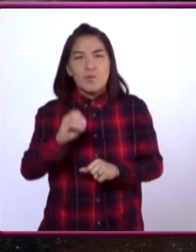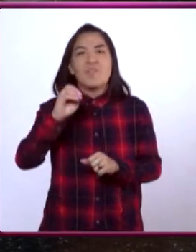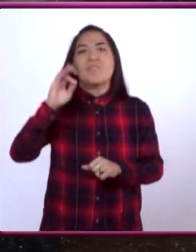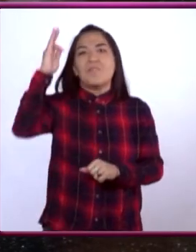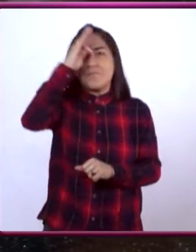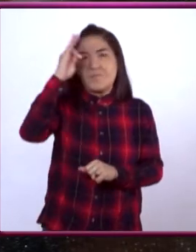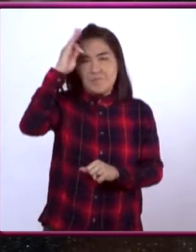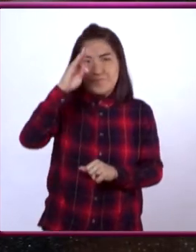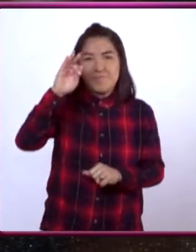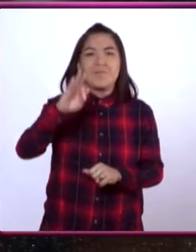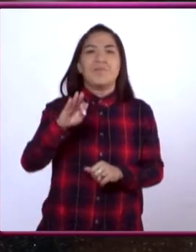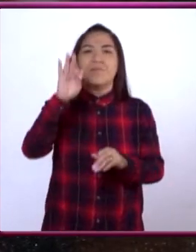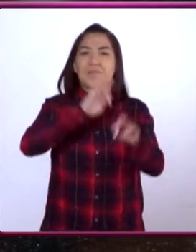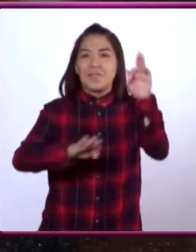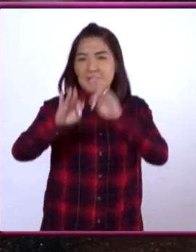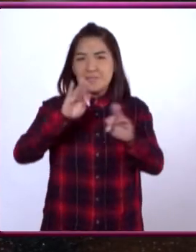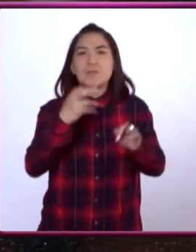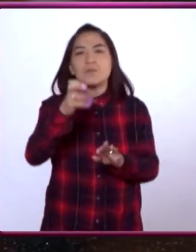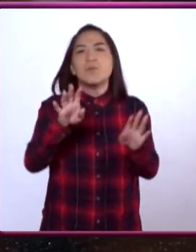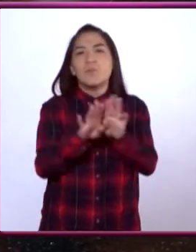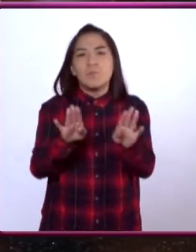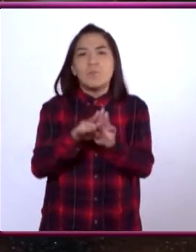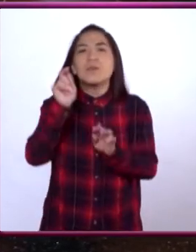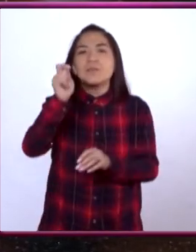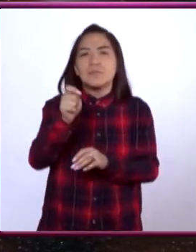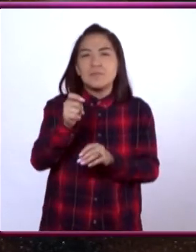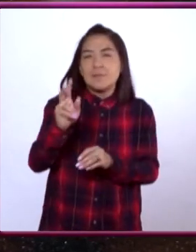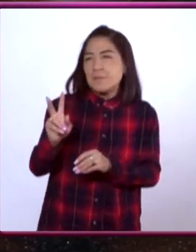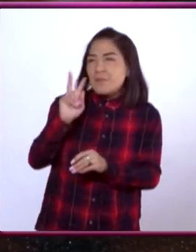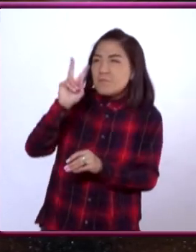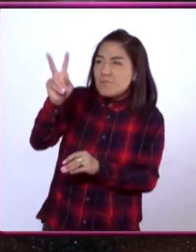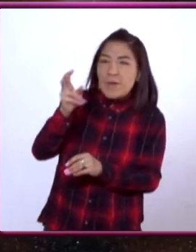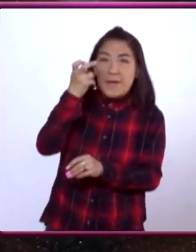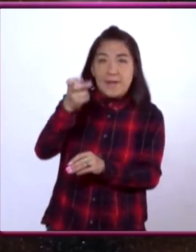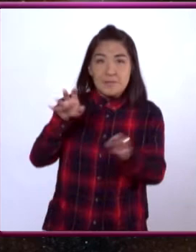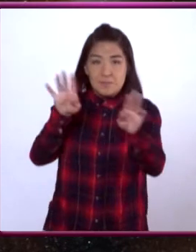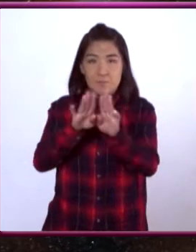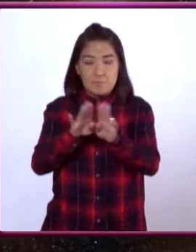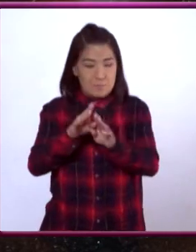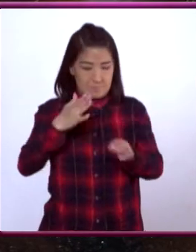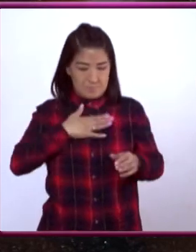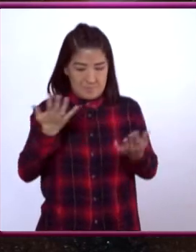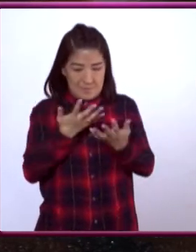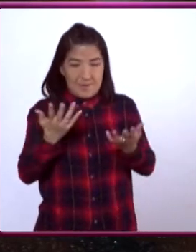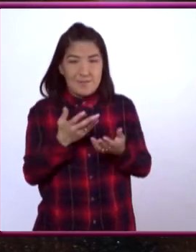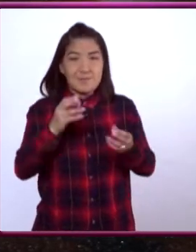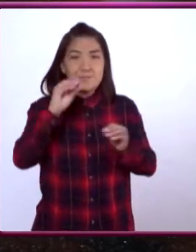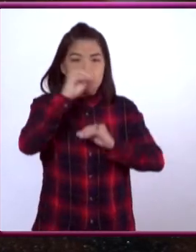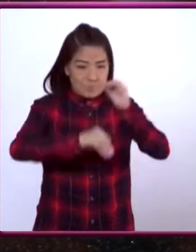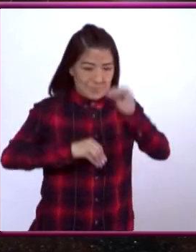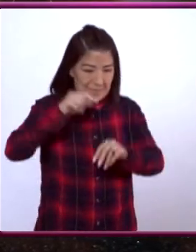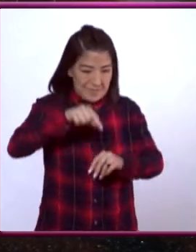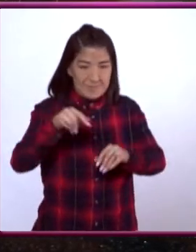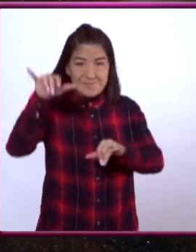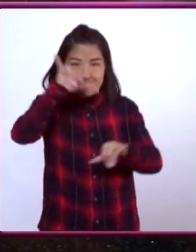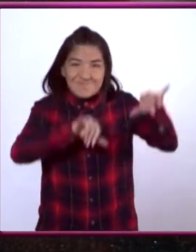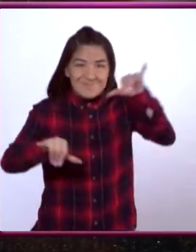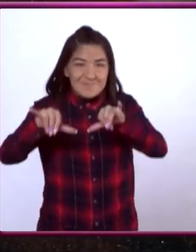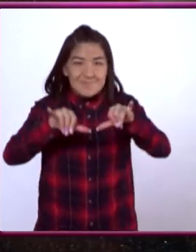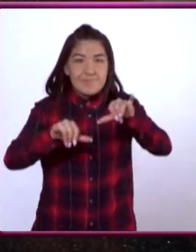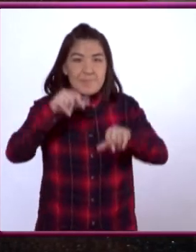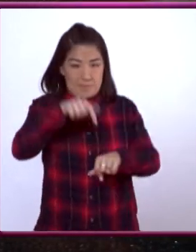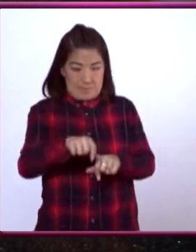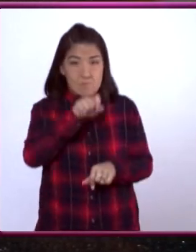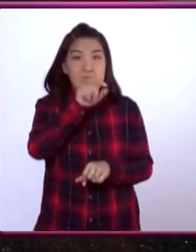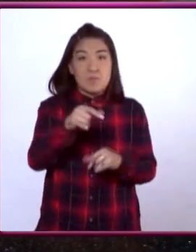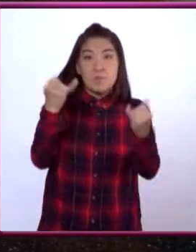basados en matemáticas, pero esos modelos lo que hacen es observar si lo que somos capaces de reproducir en el